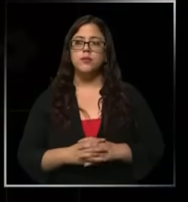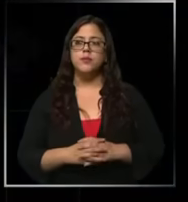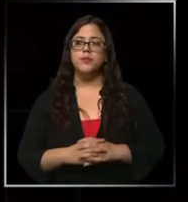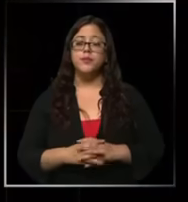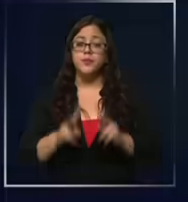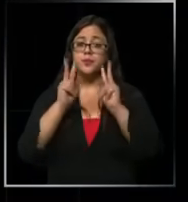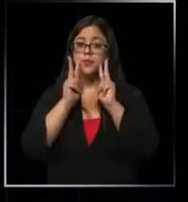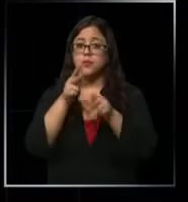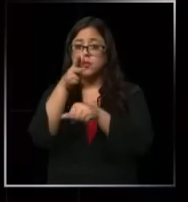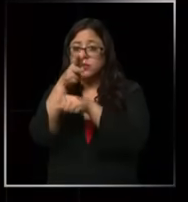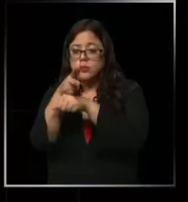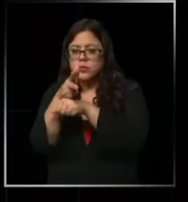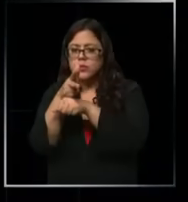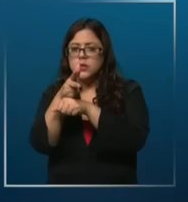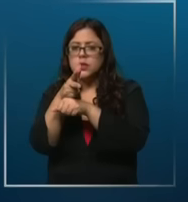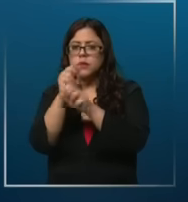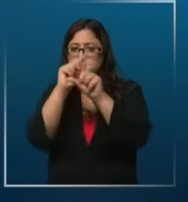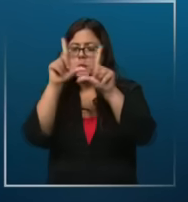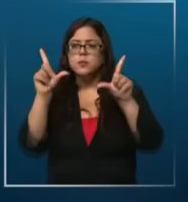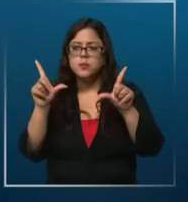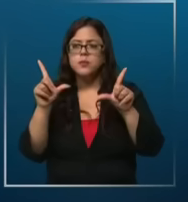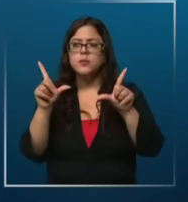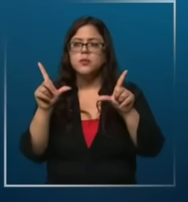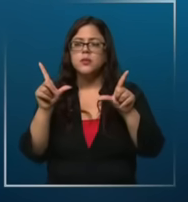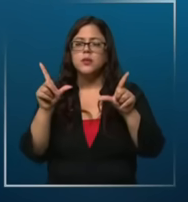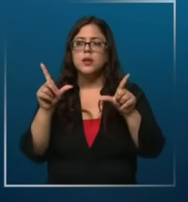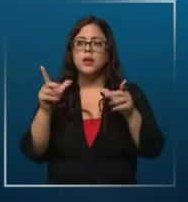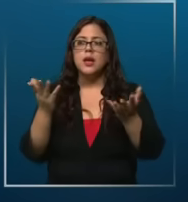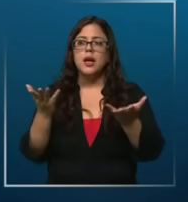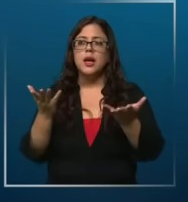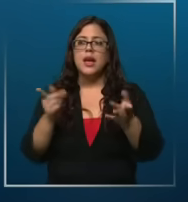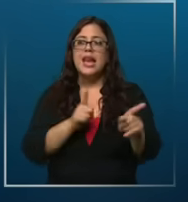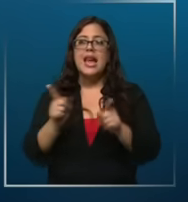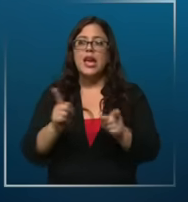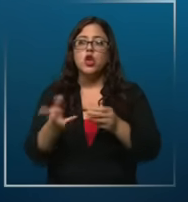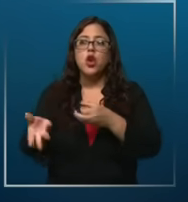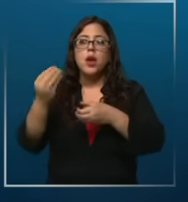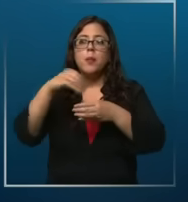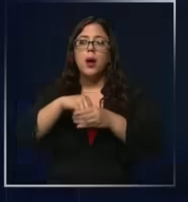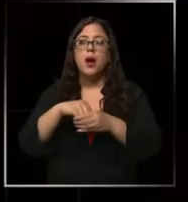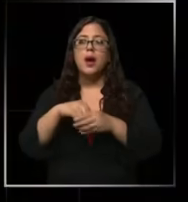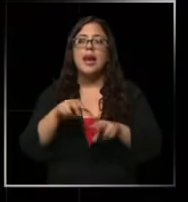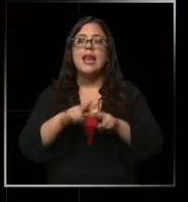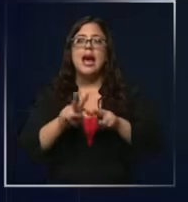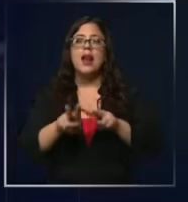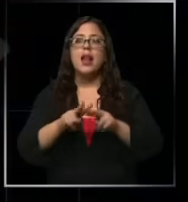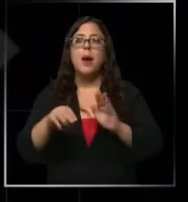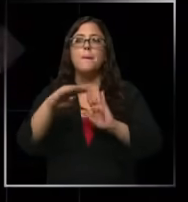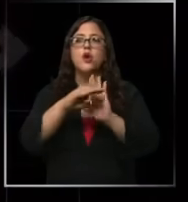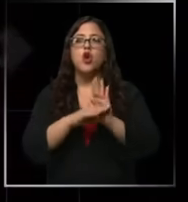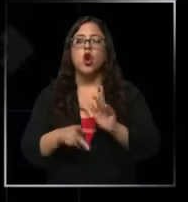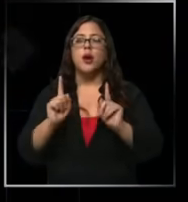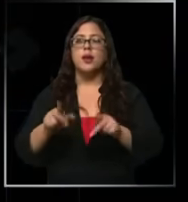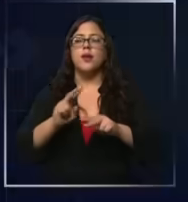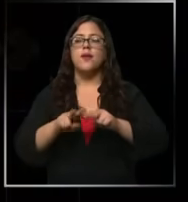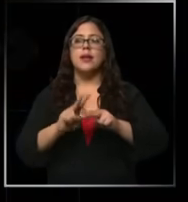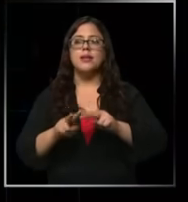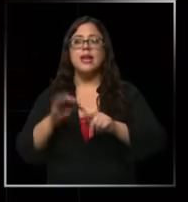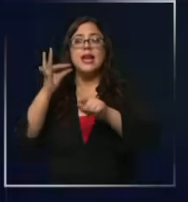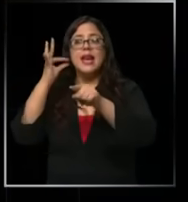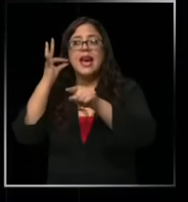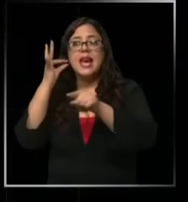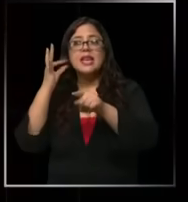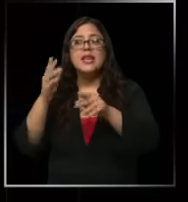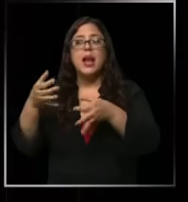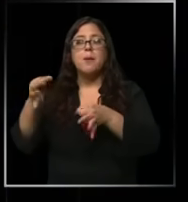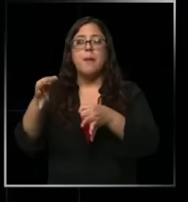Podemos ver en las cámaras claramente que la jefa de control interno es la que le corrige de manera indirecta el protocolo que tenía que hacer. Ella es la que le toma el